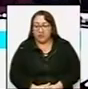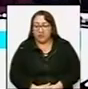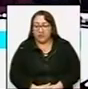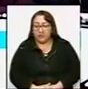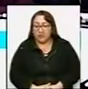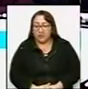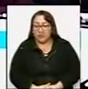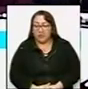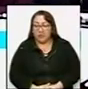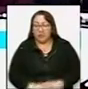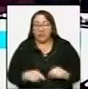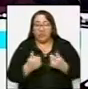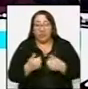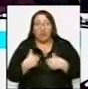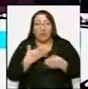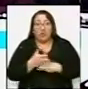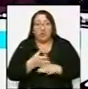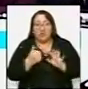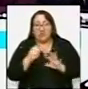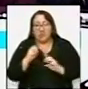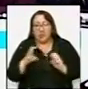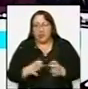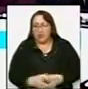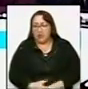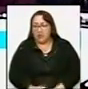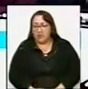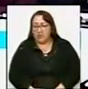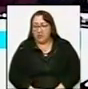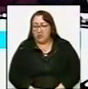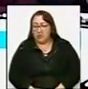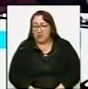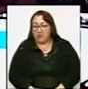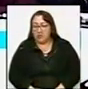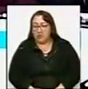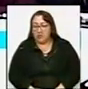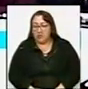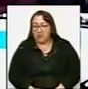y puedan... 60 días, ¿no? 60 días